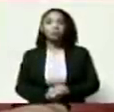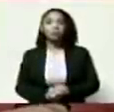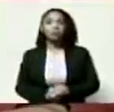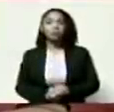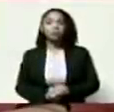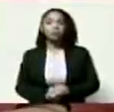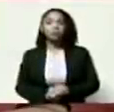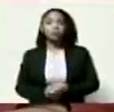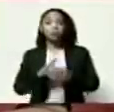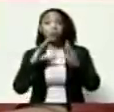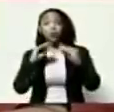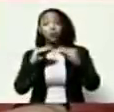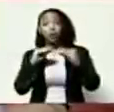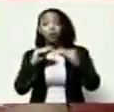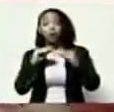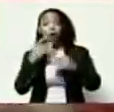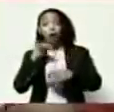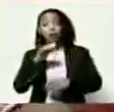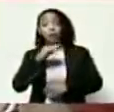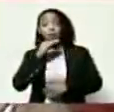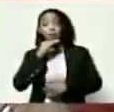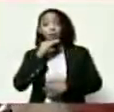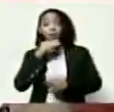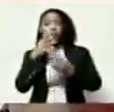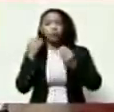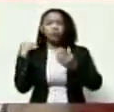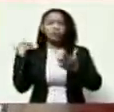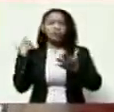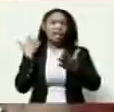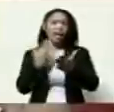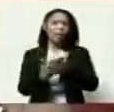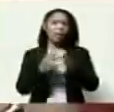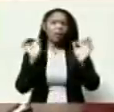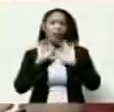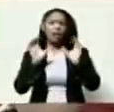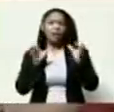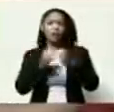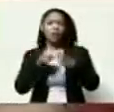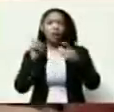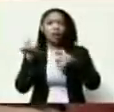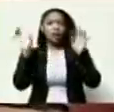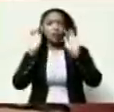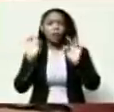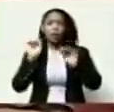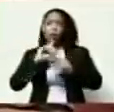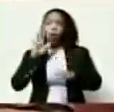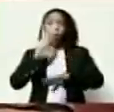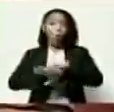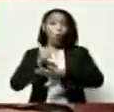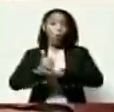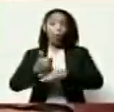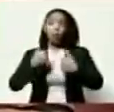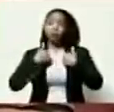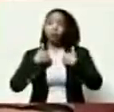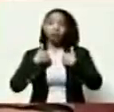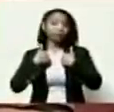Uno habla estando bravo. Mucho tiempo sin haber una reunión de esta naturaleza, no por culpa de nosotros,